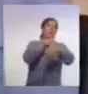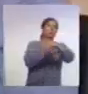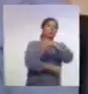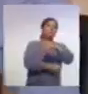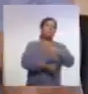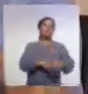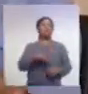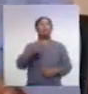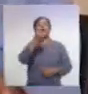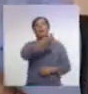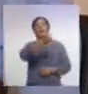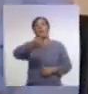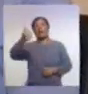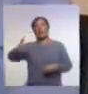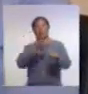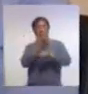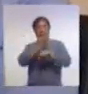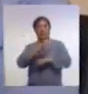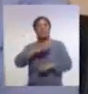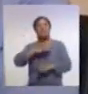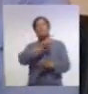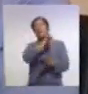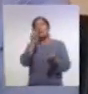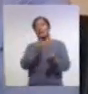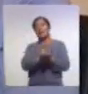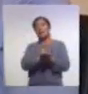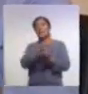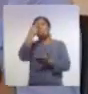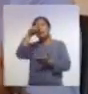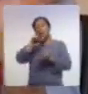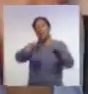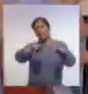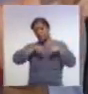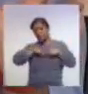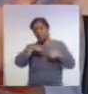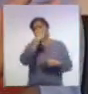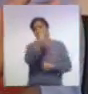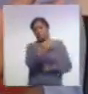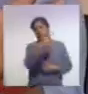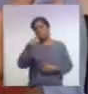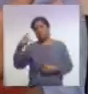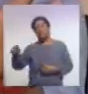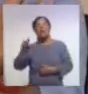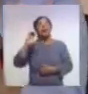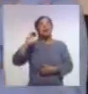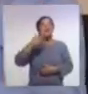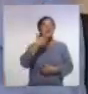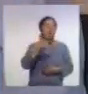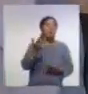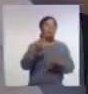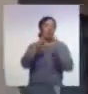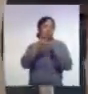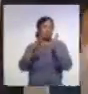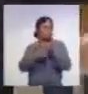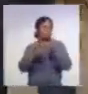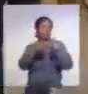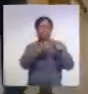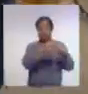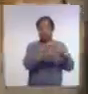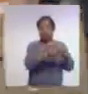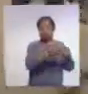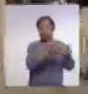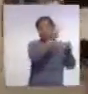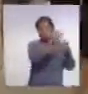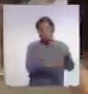cada estado tiene una legislación para regular las adopciones. Es decir, en Chihuahua hay ciertas reglas, en Tlaxcala hay ciertas